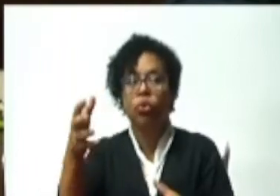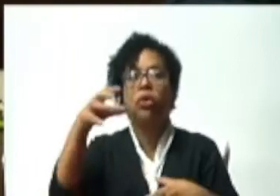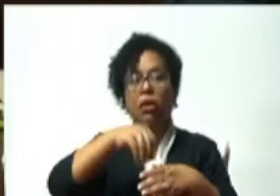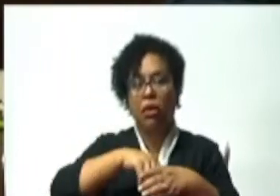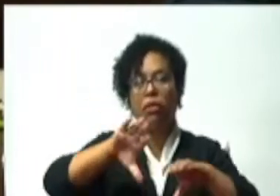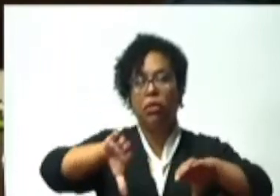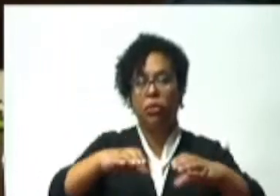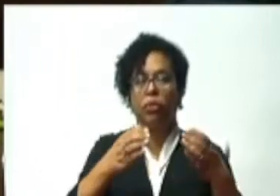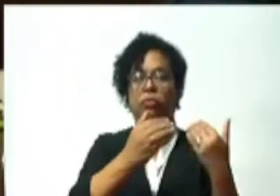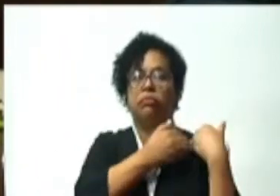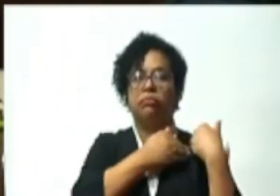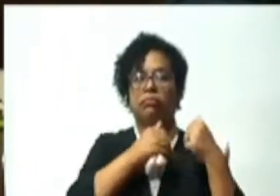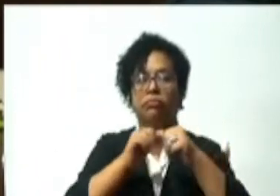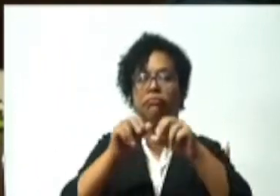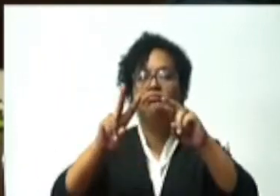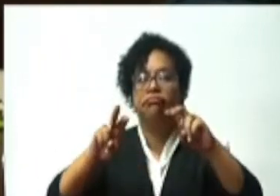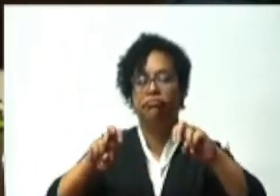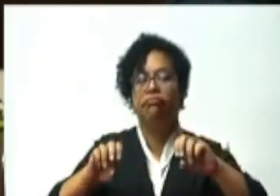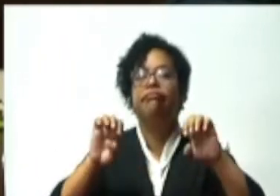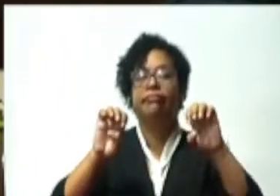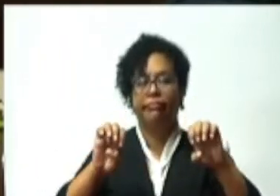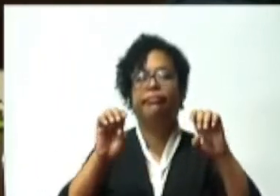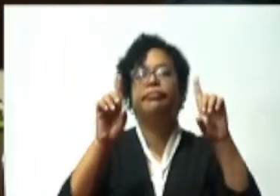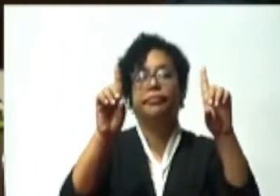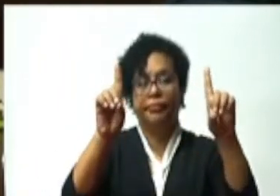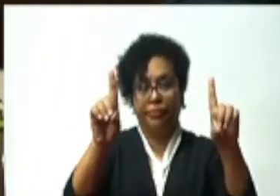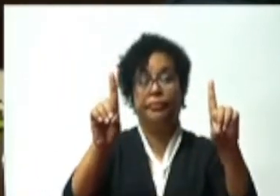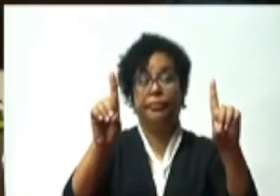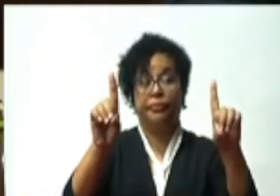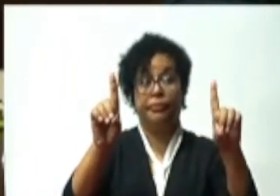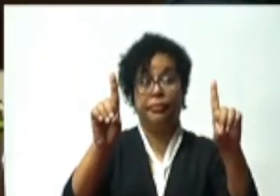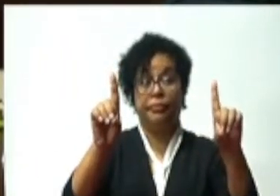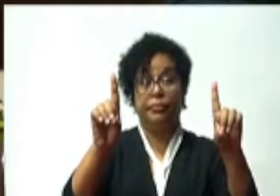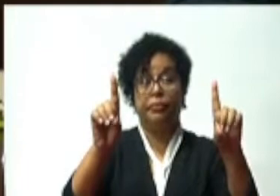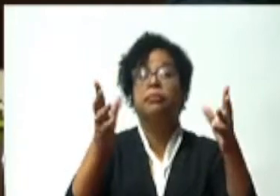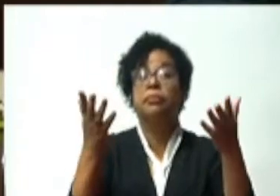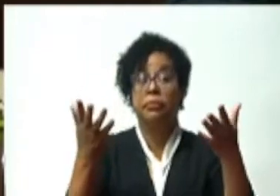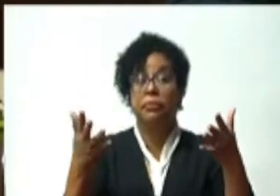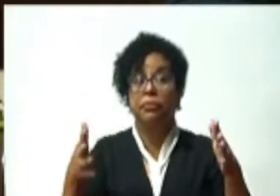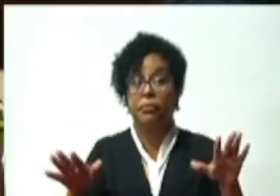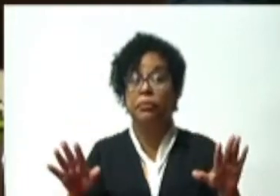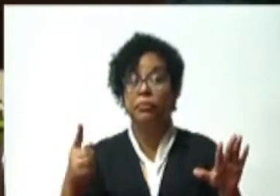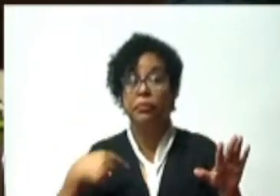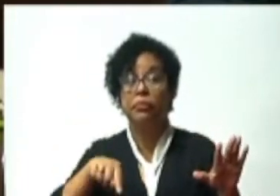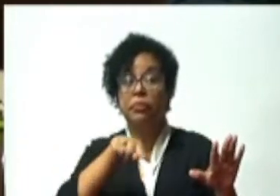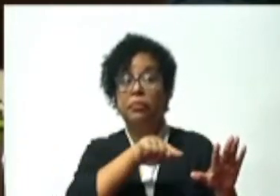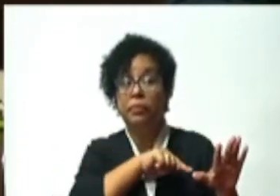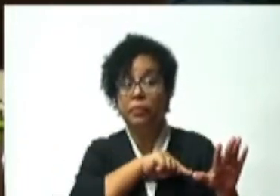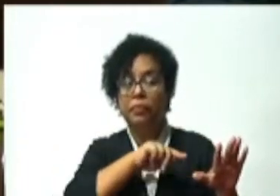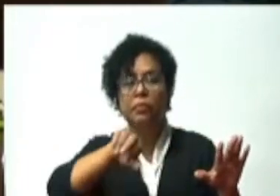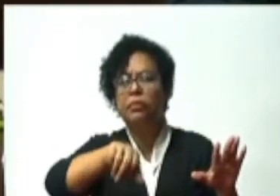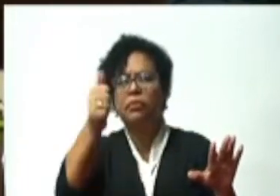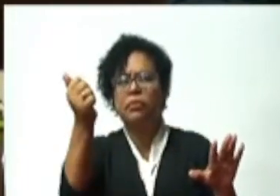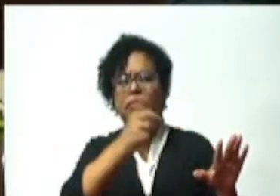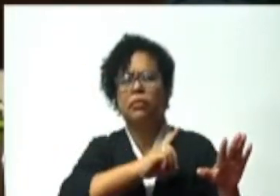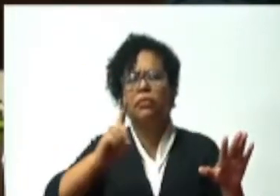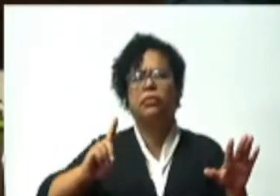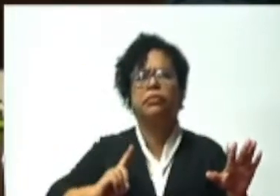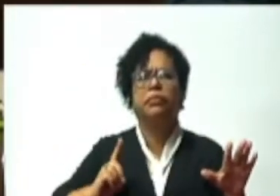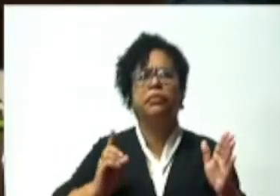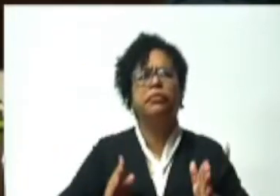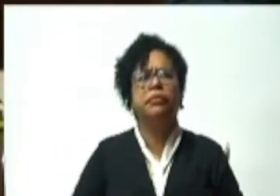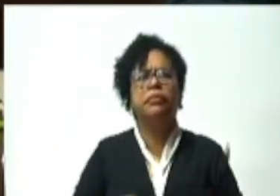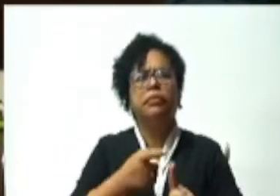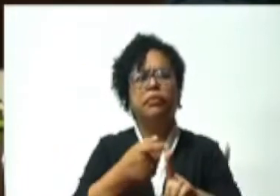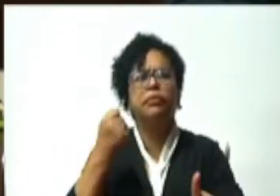diputada, no sé si ha llegado, de San Francisco de Macorís, Dorina